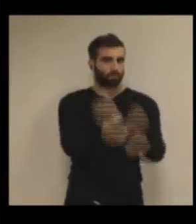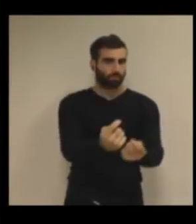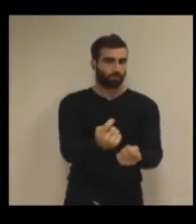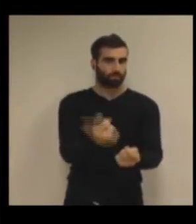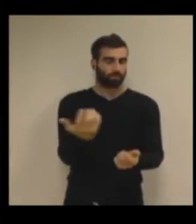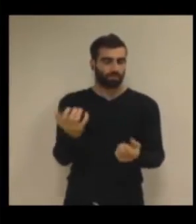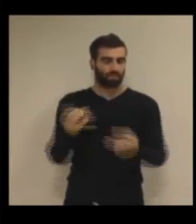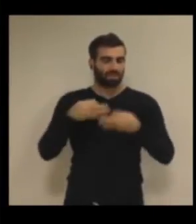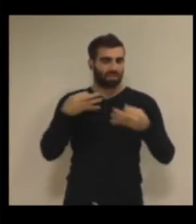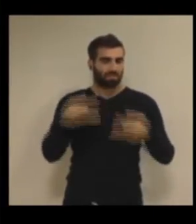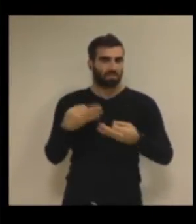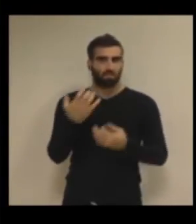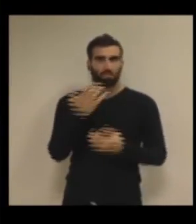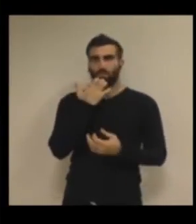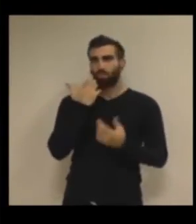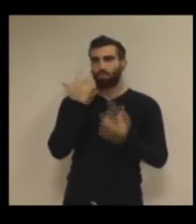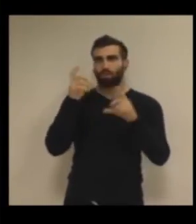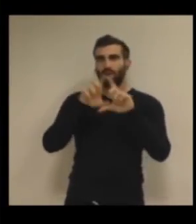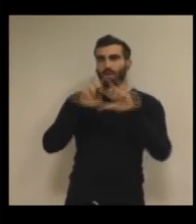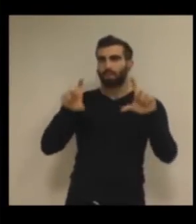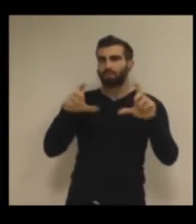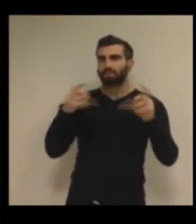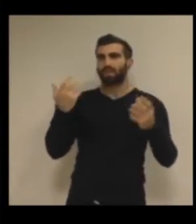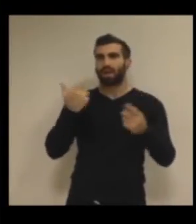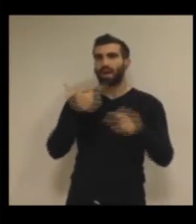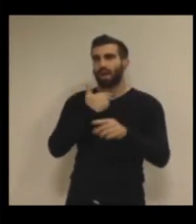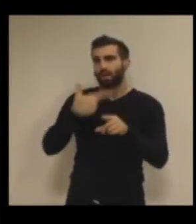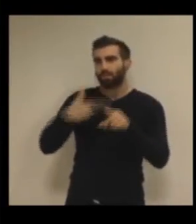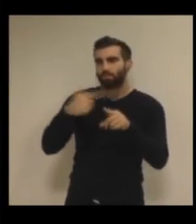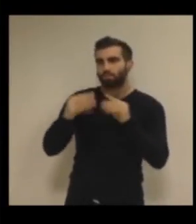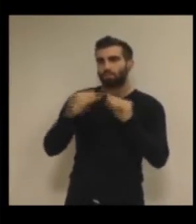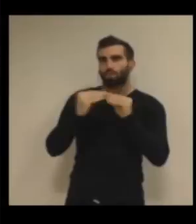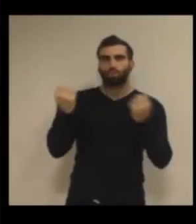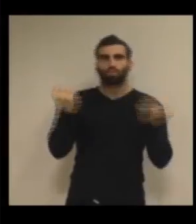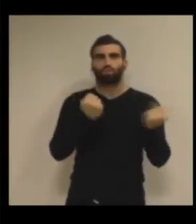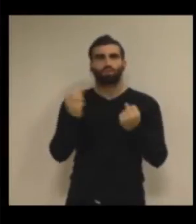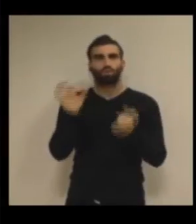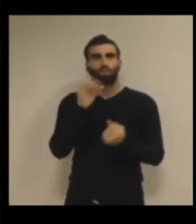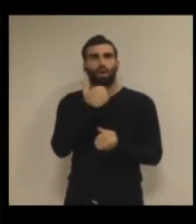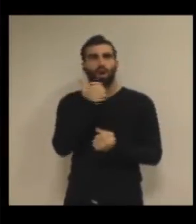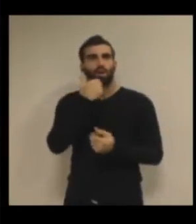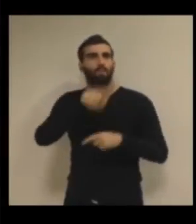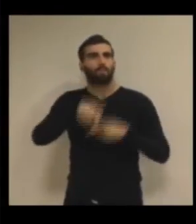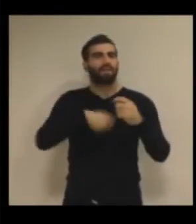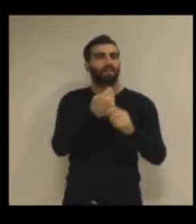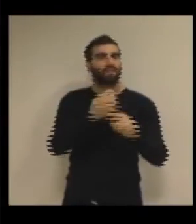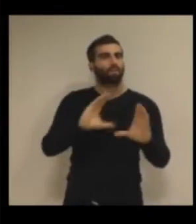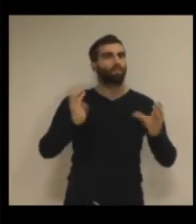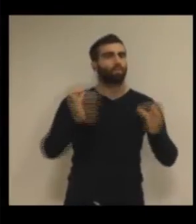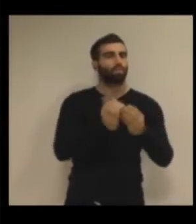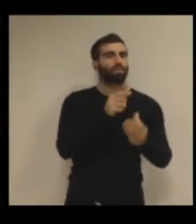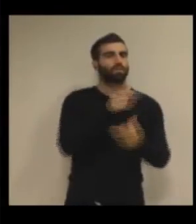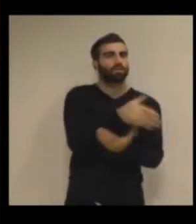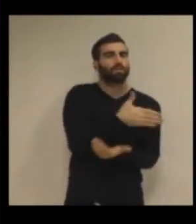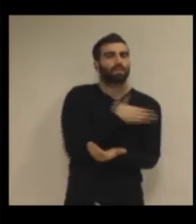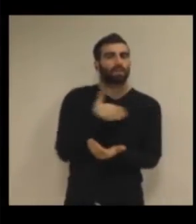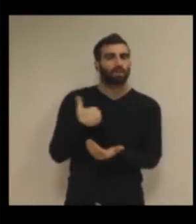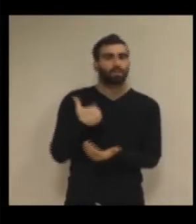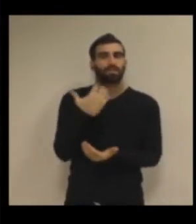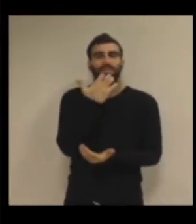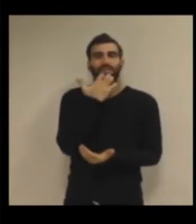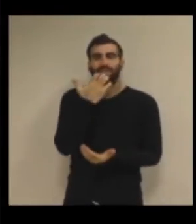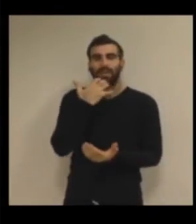cuando una empresa diseña un producto, un coche o tal, no sé qué, quiero vendérselo a esto y tal, pero evidentemente si está bien diseñado, si está